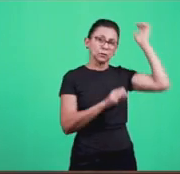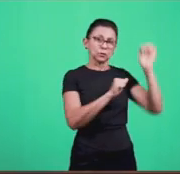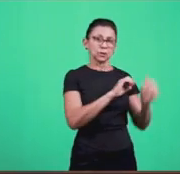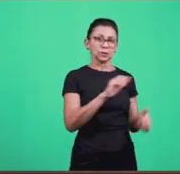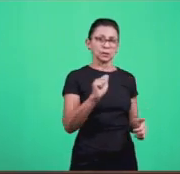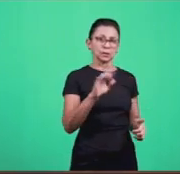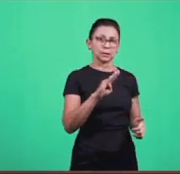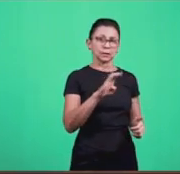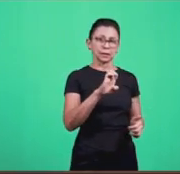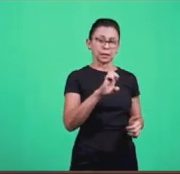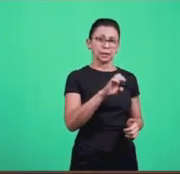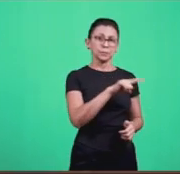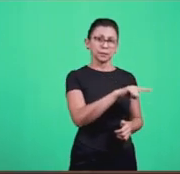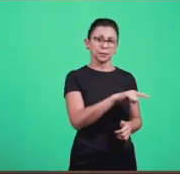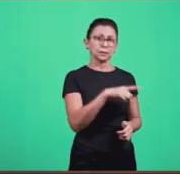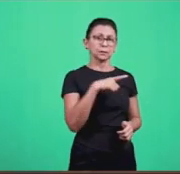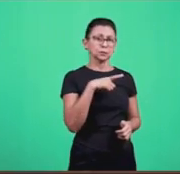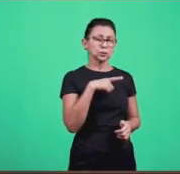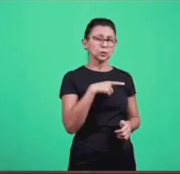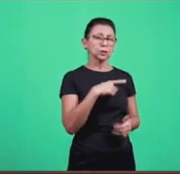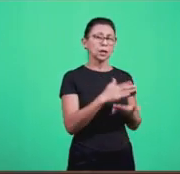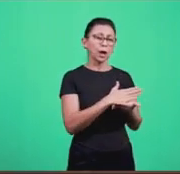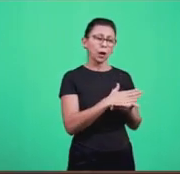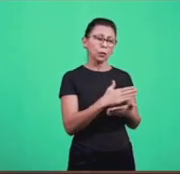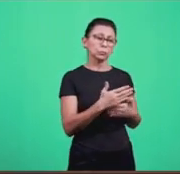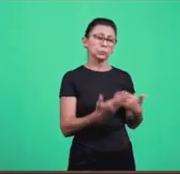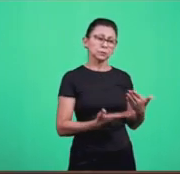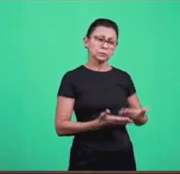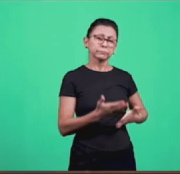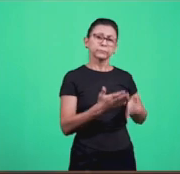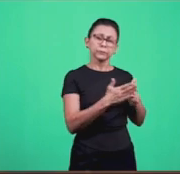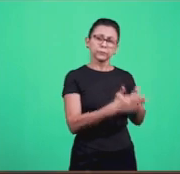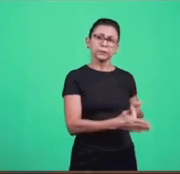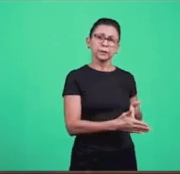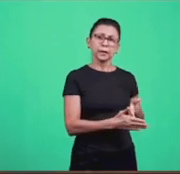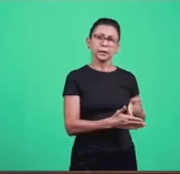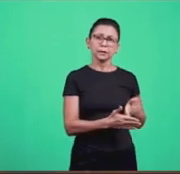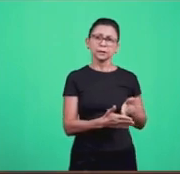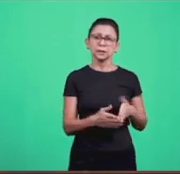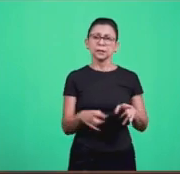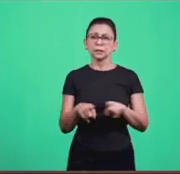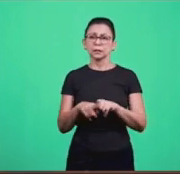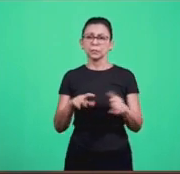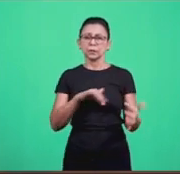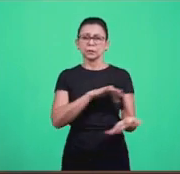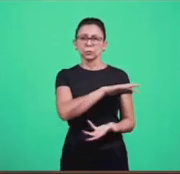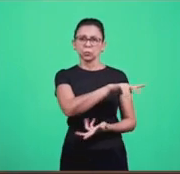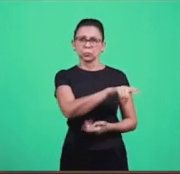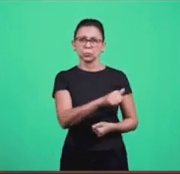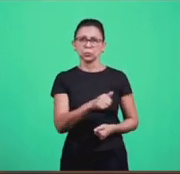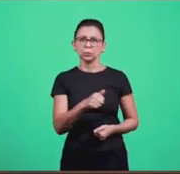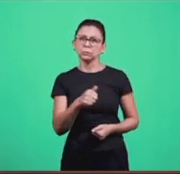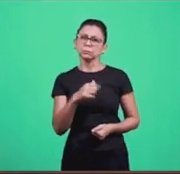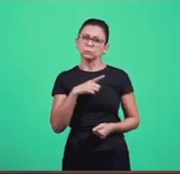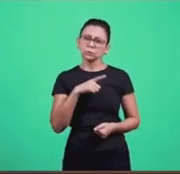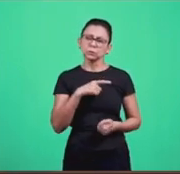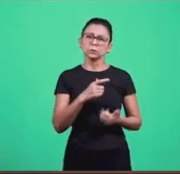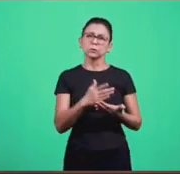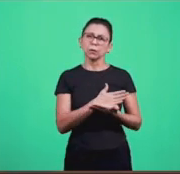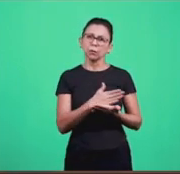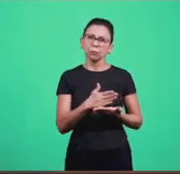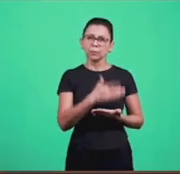existen siervos fieles también en este mundo pervertido, con valores muy lejos de